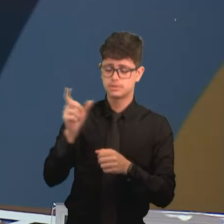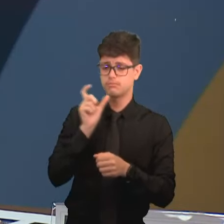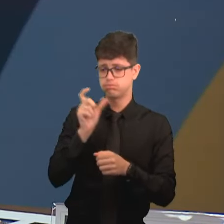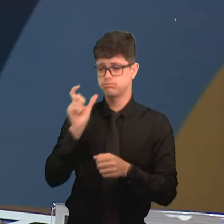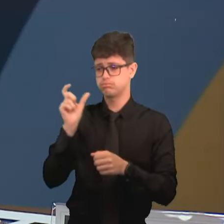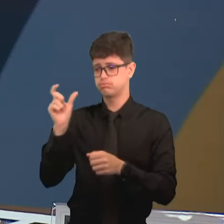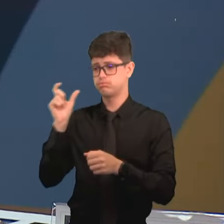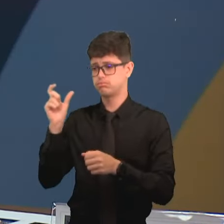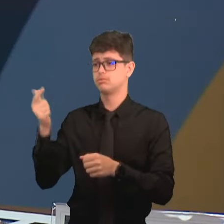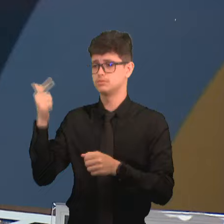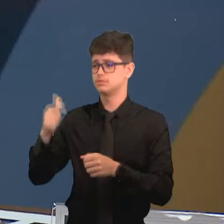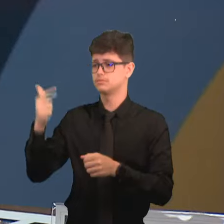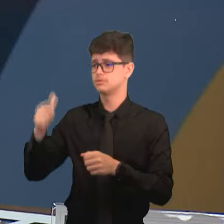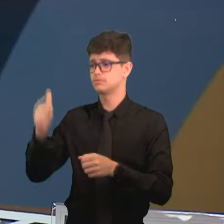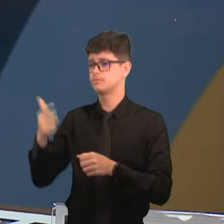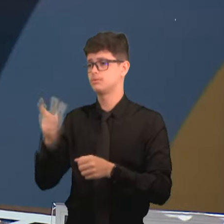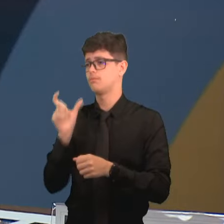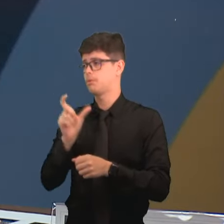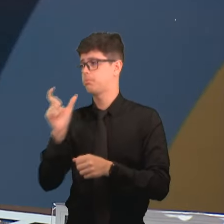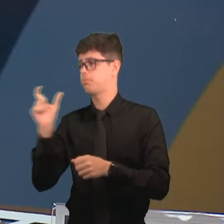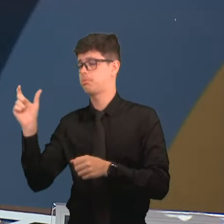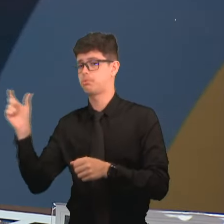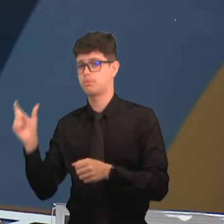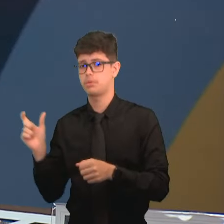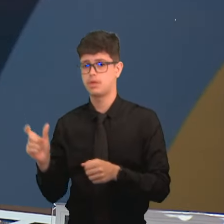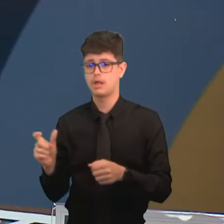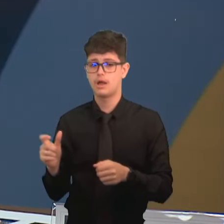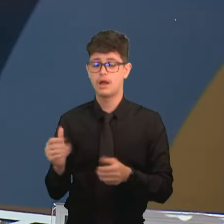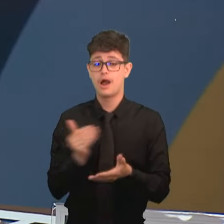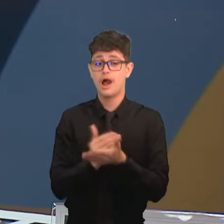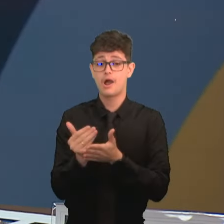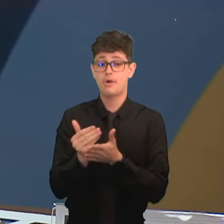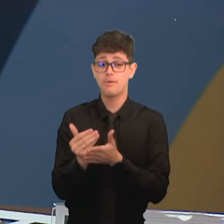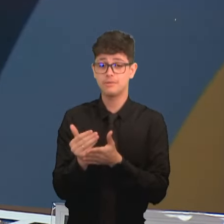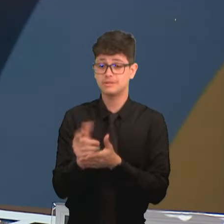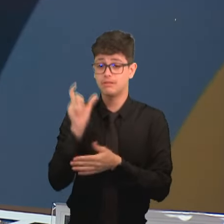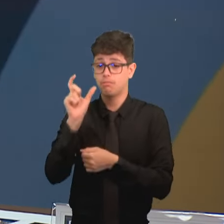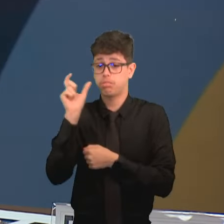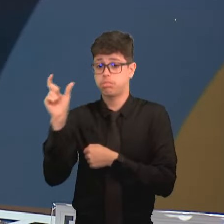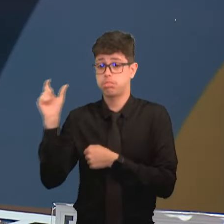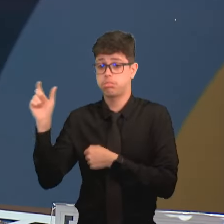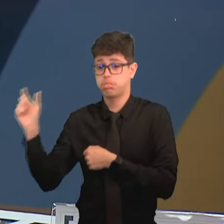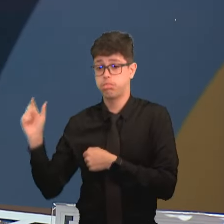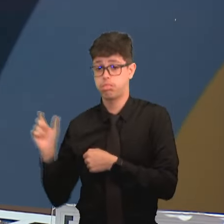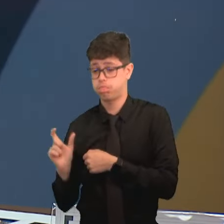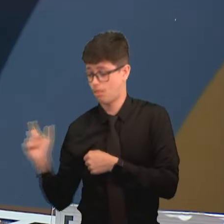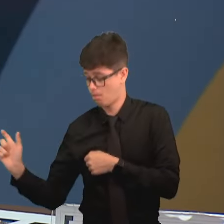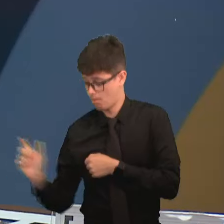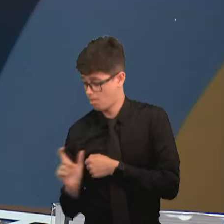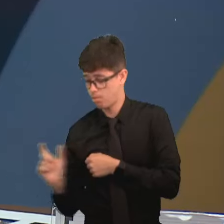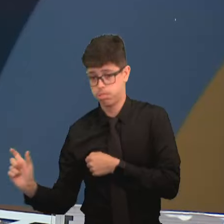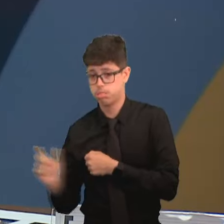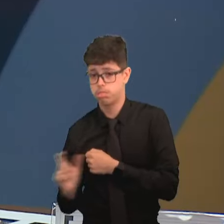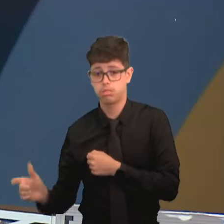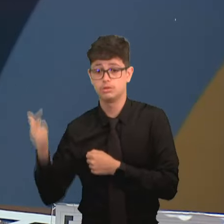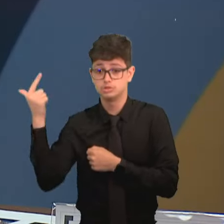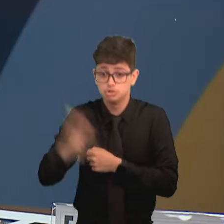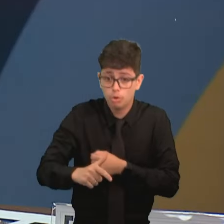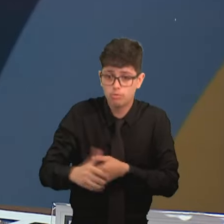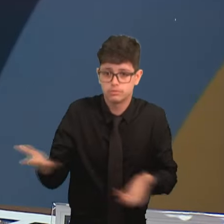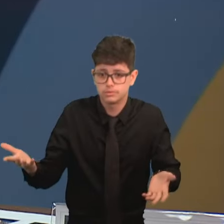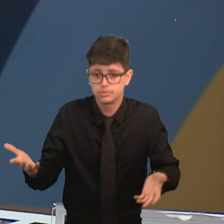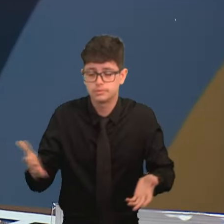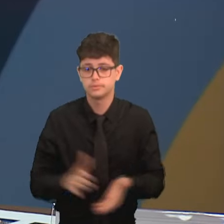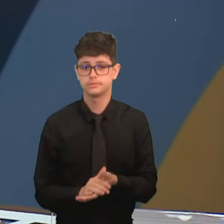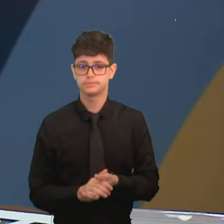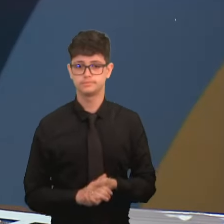company, company, company muchas veces y eventualmente empezaba a colocar datos usados en la capacitación, incluso datos que